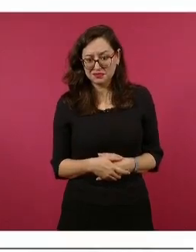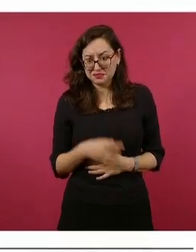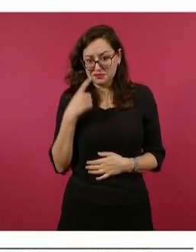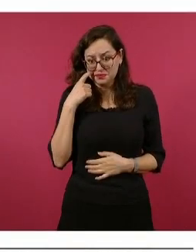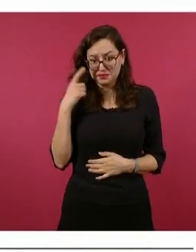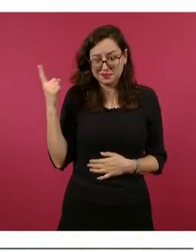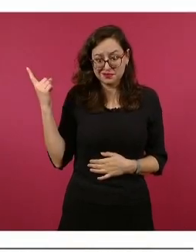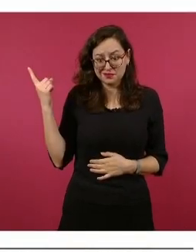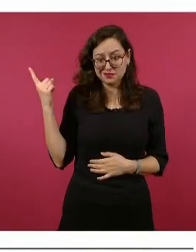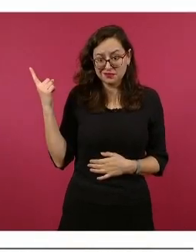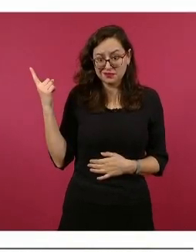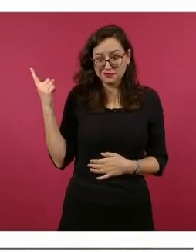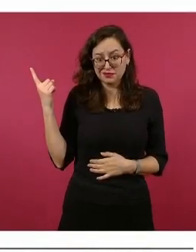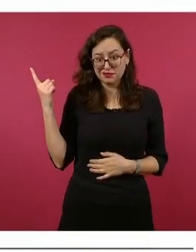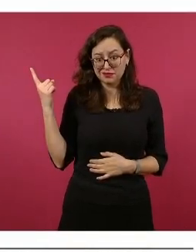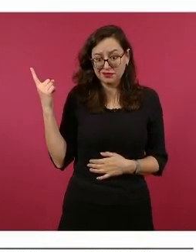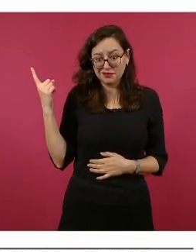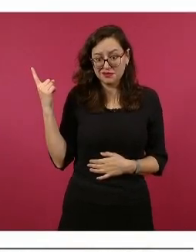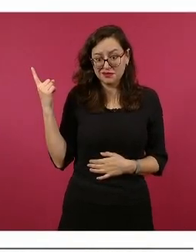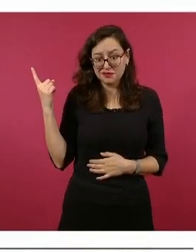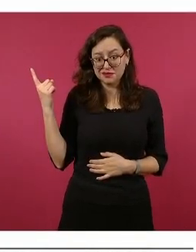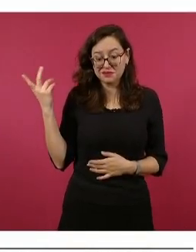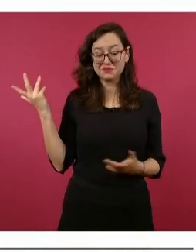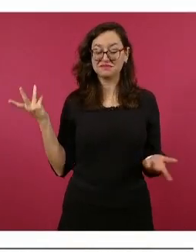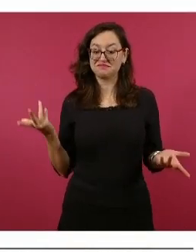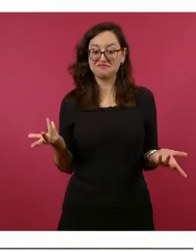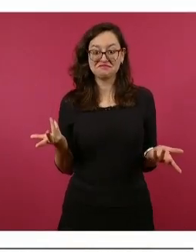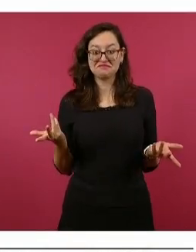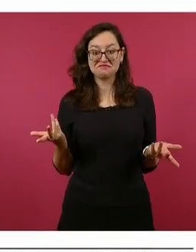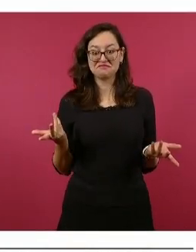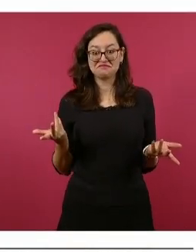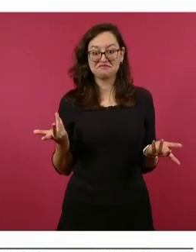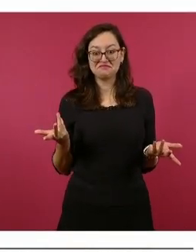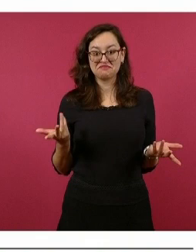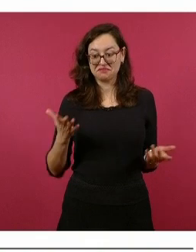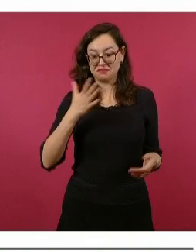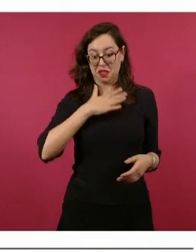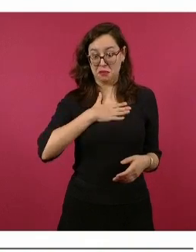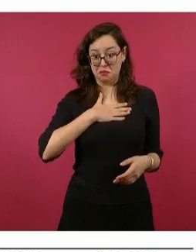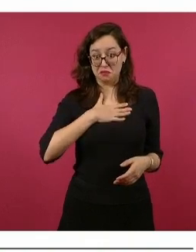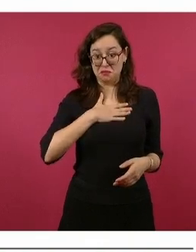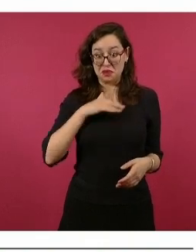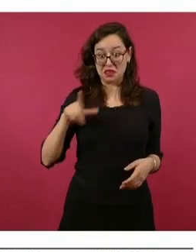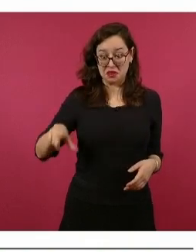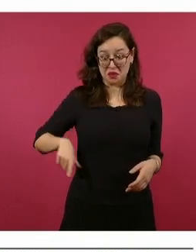vamos a pasar a la historia como el gobierno